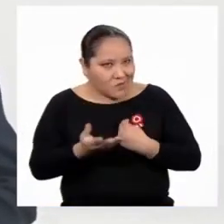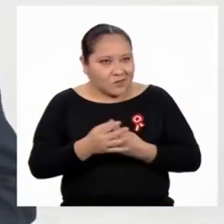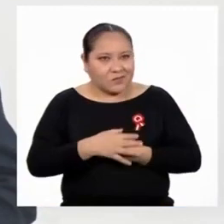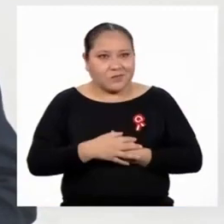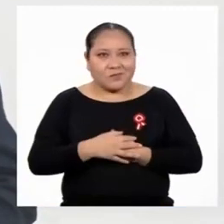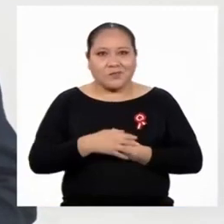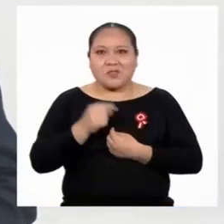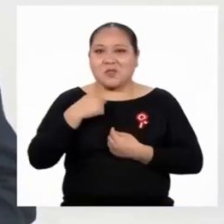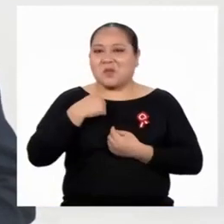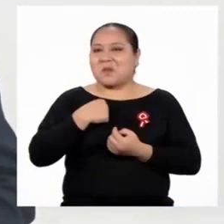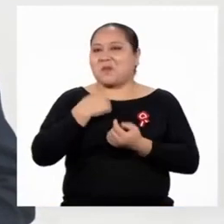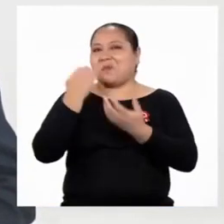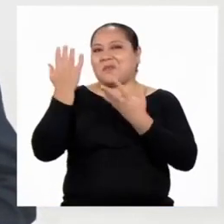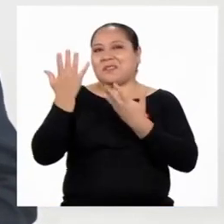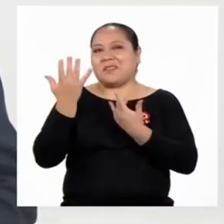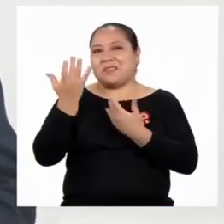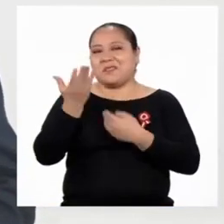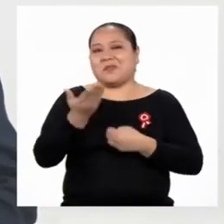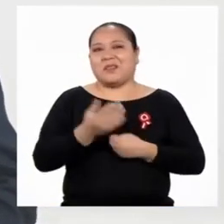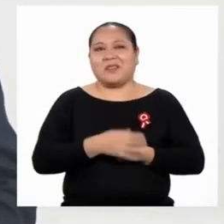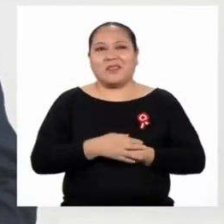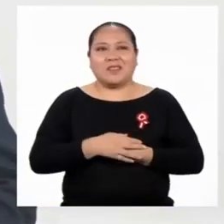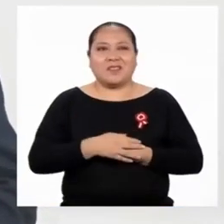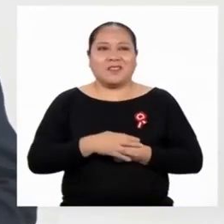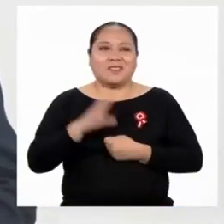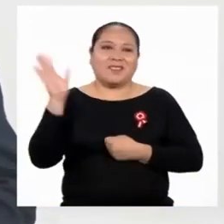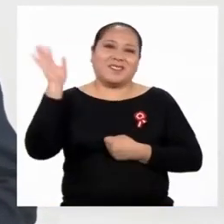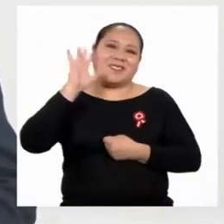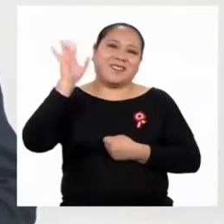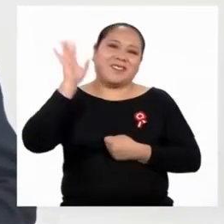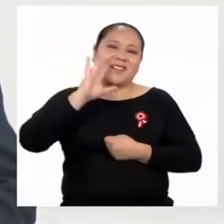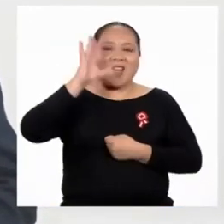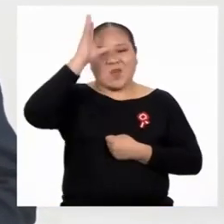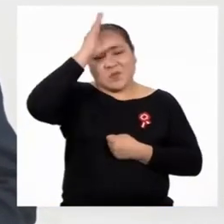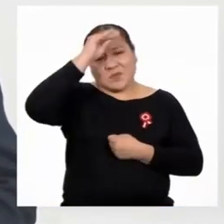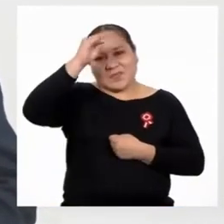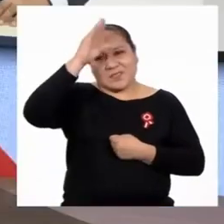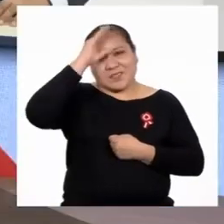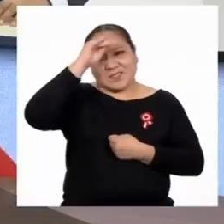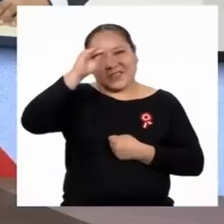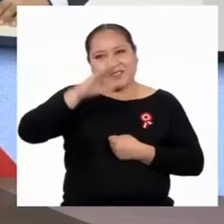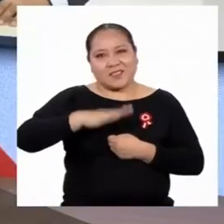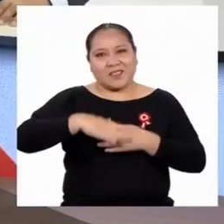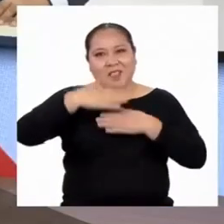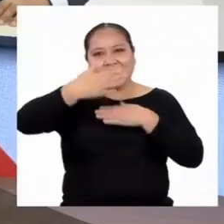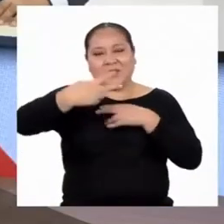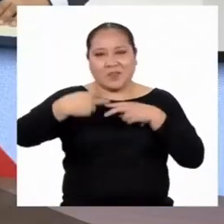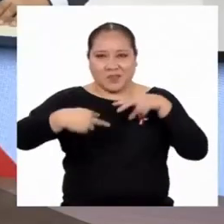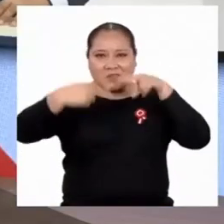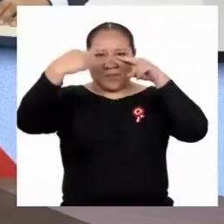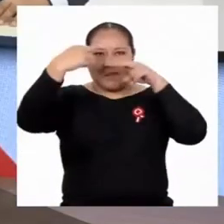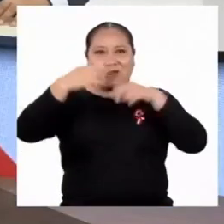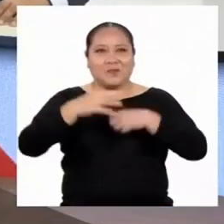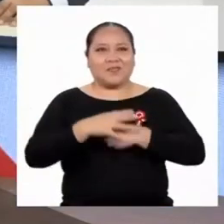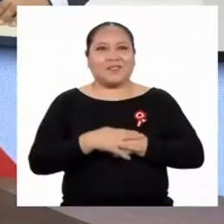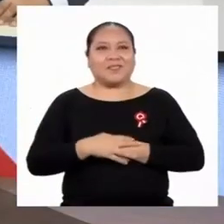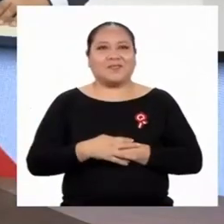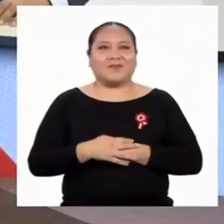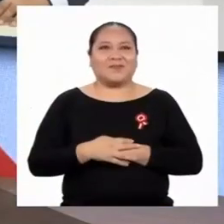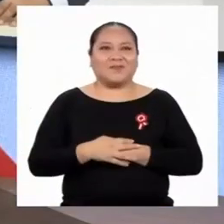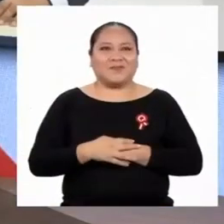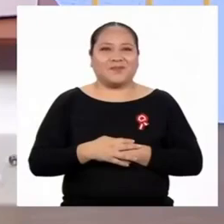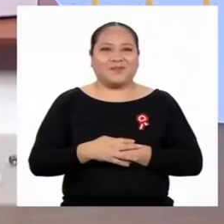La estaré esperando. Hasta luego, chicas y chicos. ¡Nos vemos!